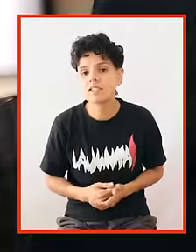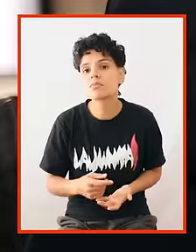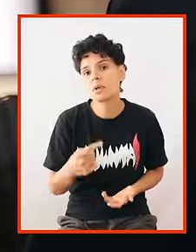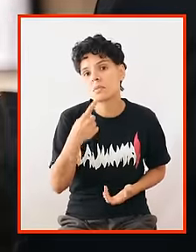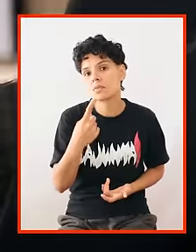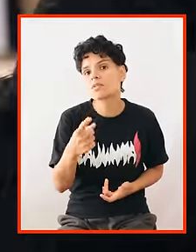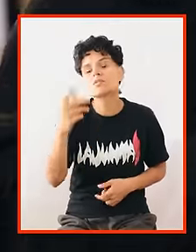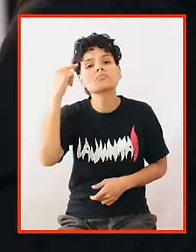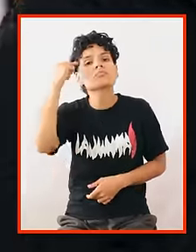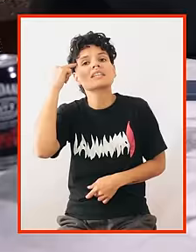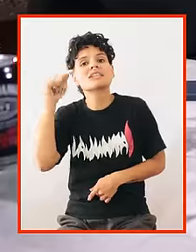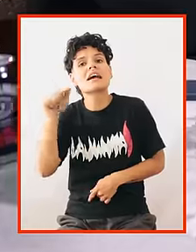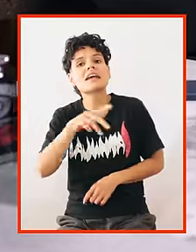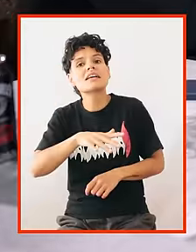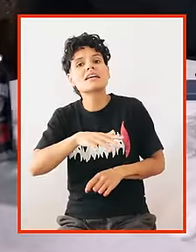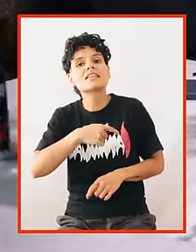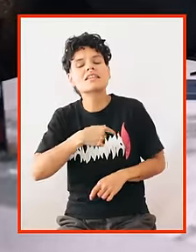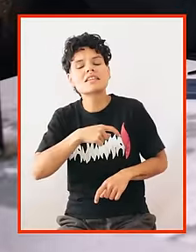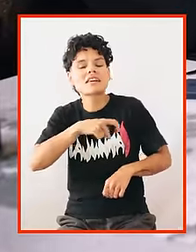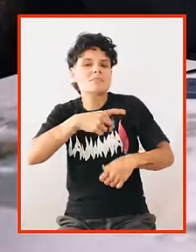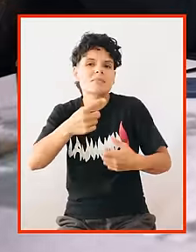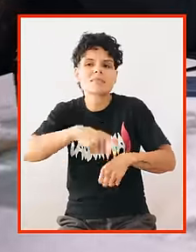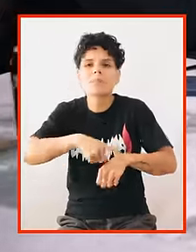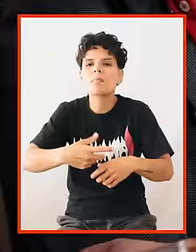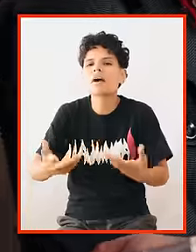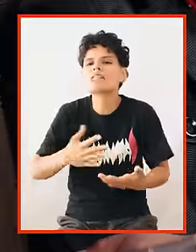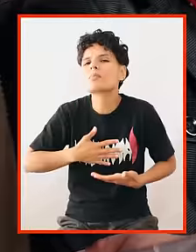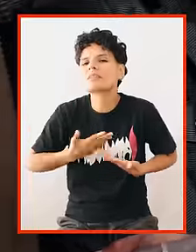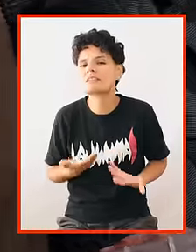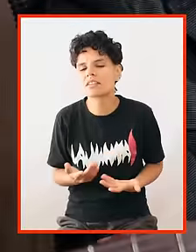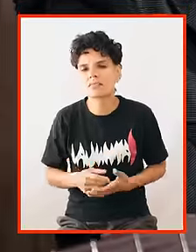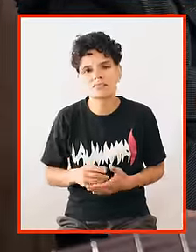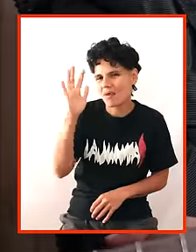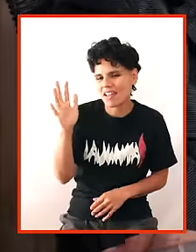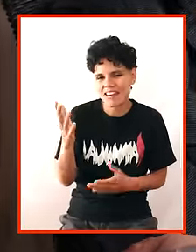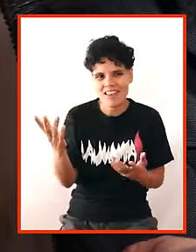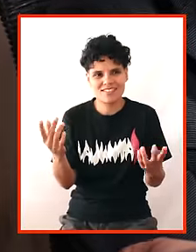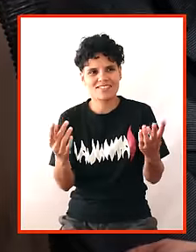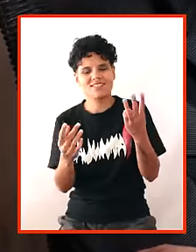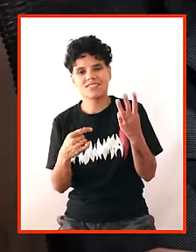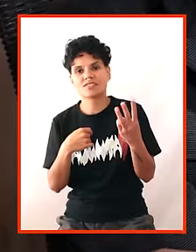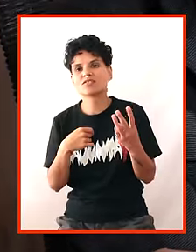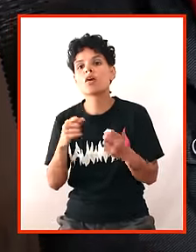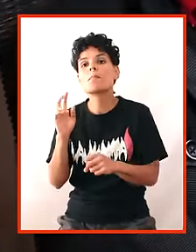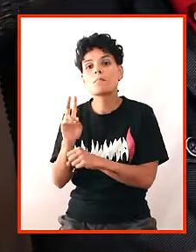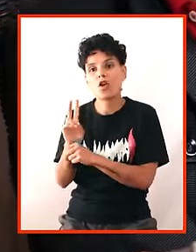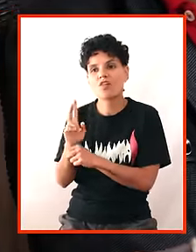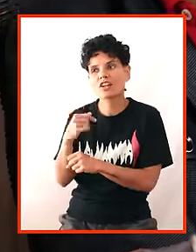Bueno, ¿qué te parece este momento, Kid? No, increíble, yo nunca imaginé esto, la verdad. Voy a llegar a hablarle a mi profe.